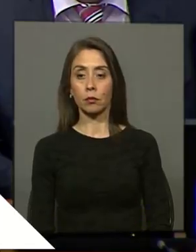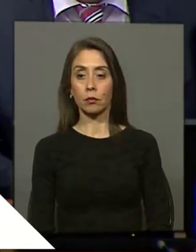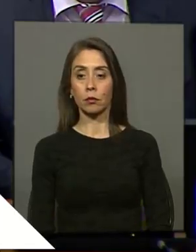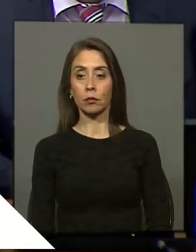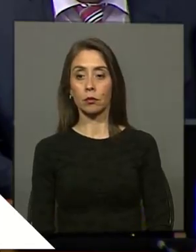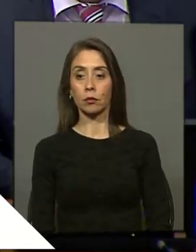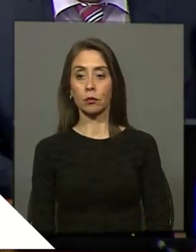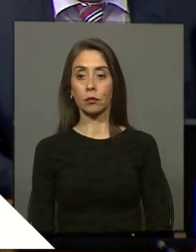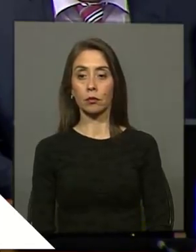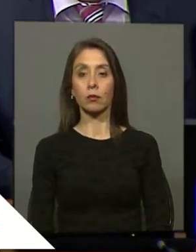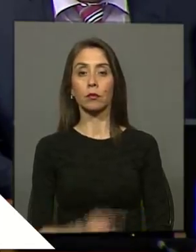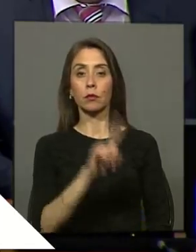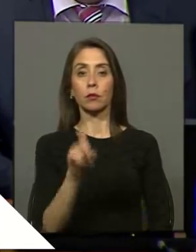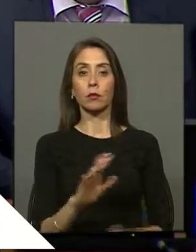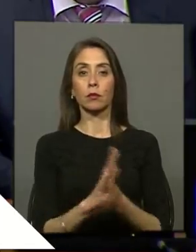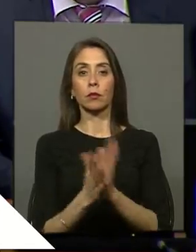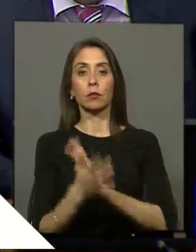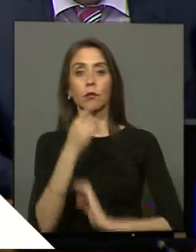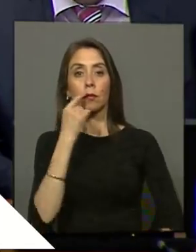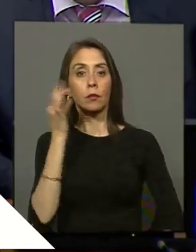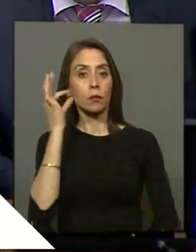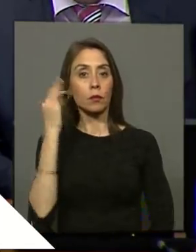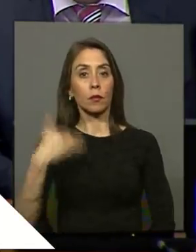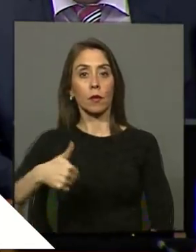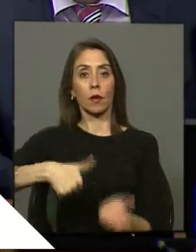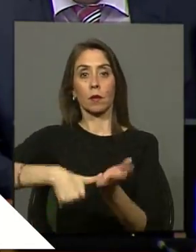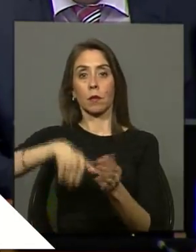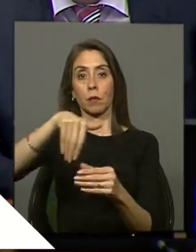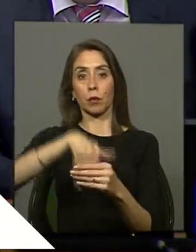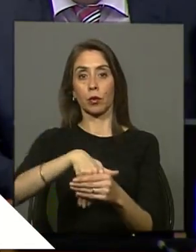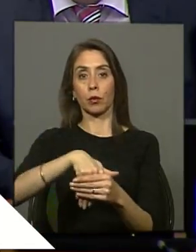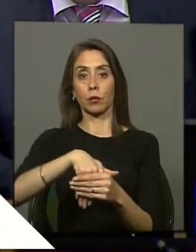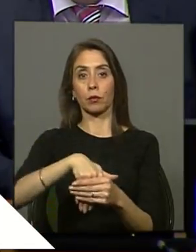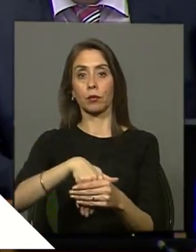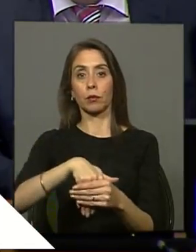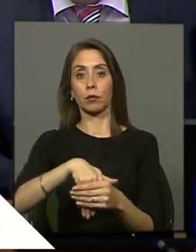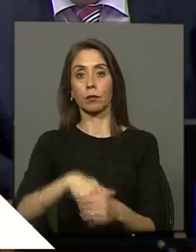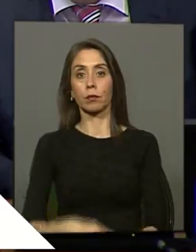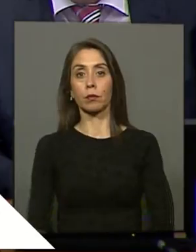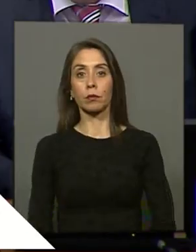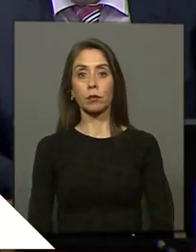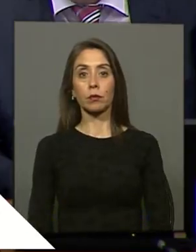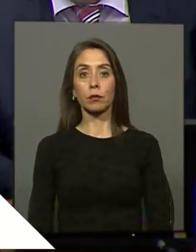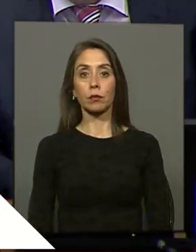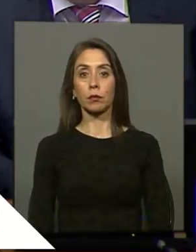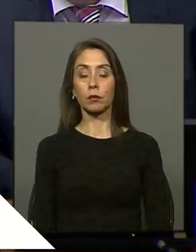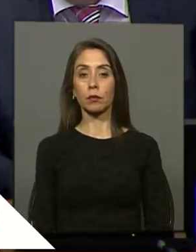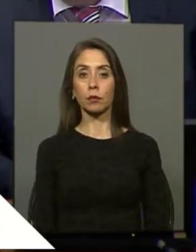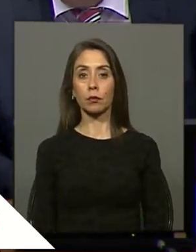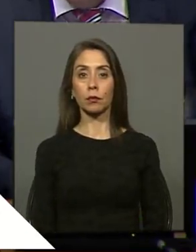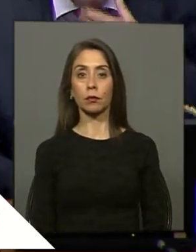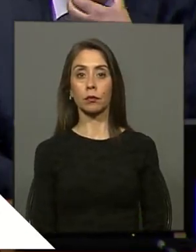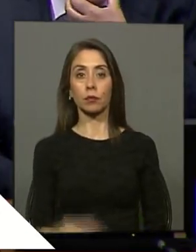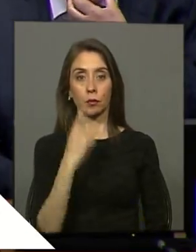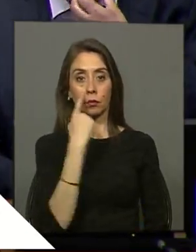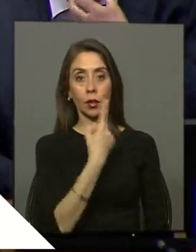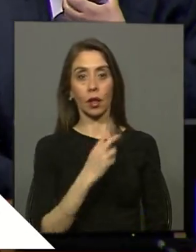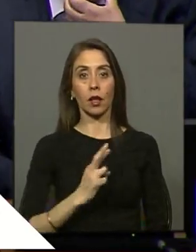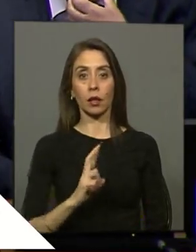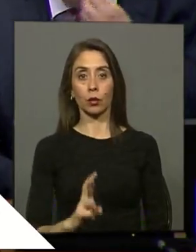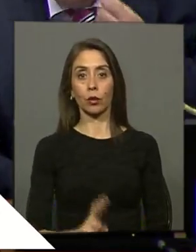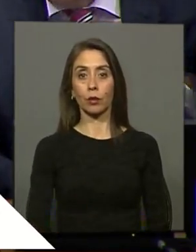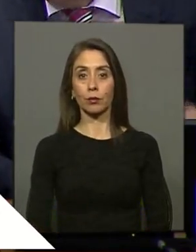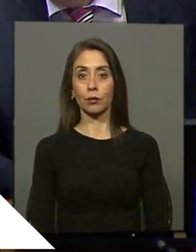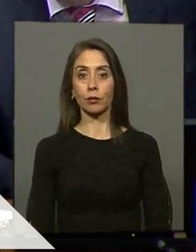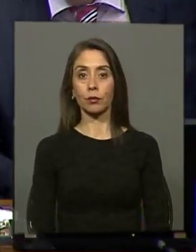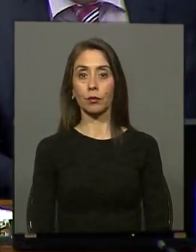han votado todas y todos ¿alguien falta? no hay nadie ya resultado de la votación